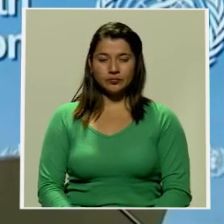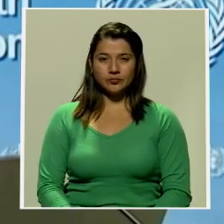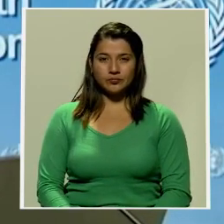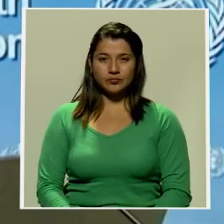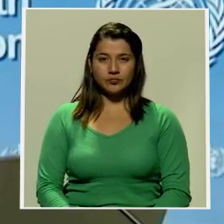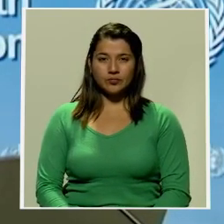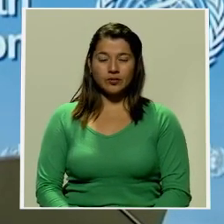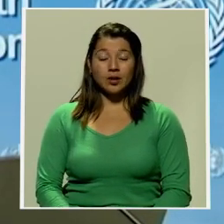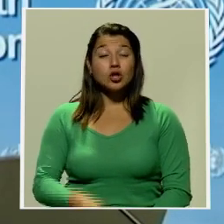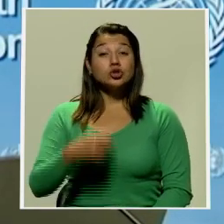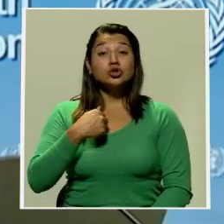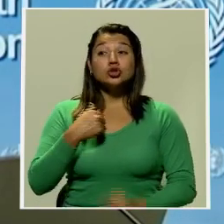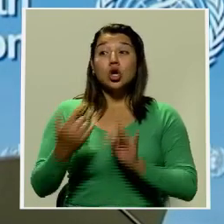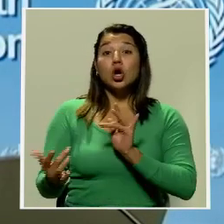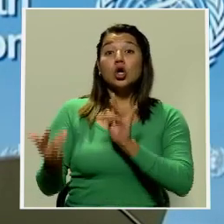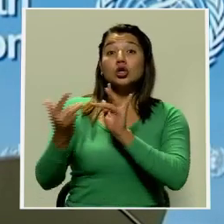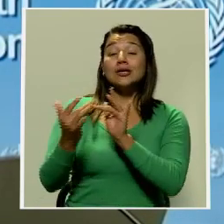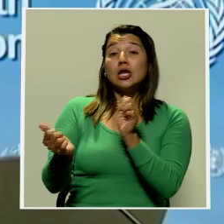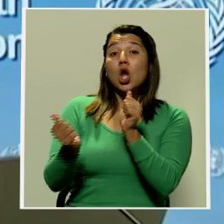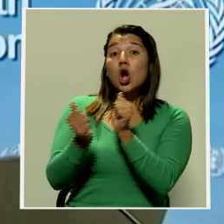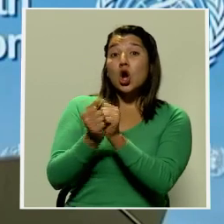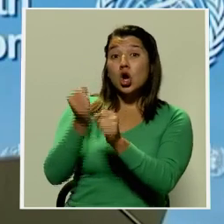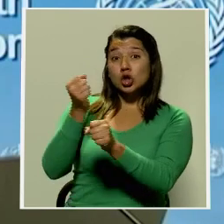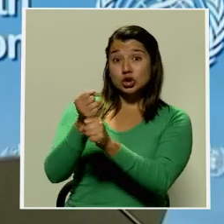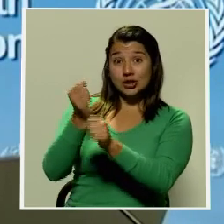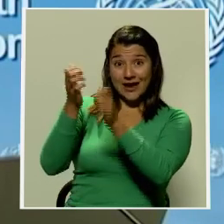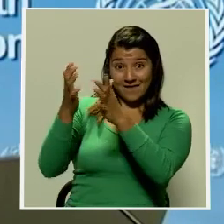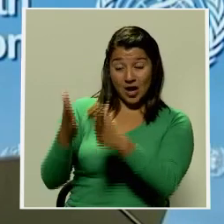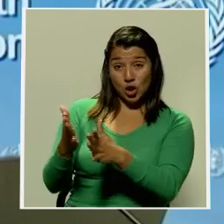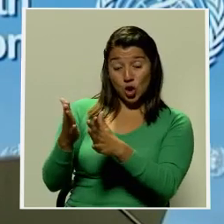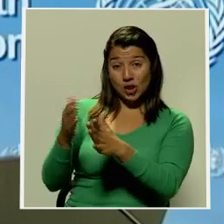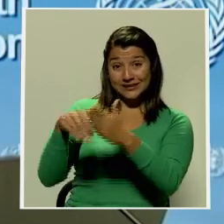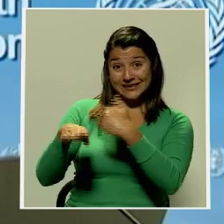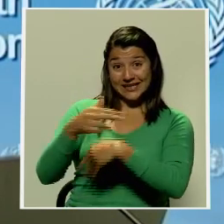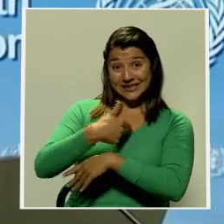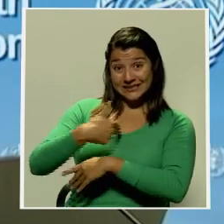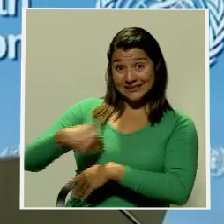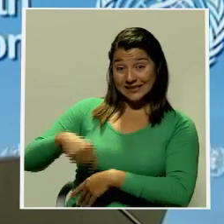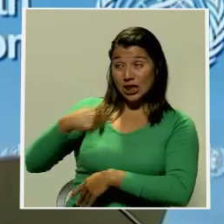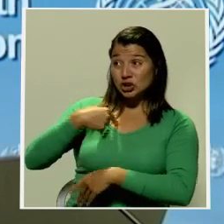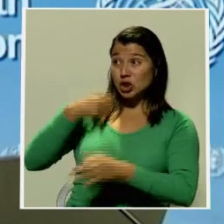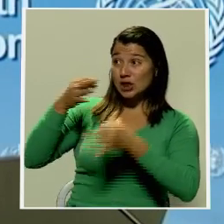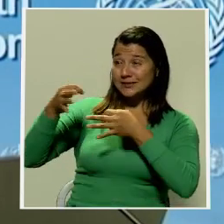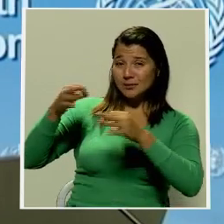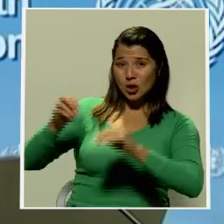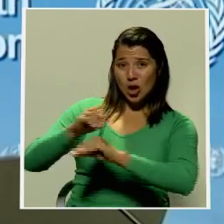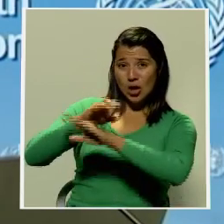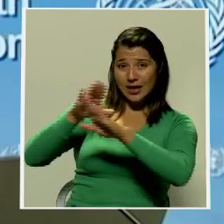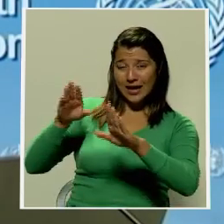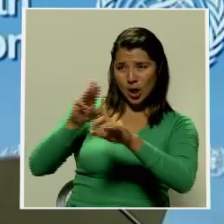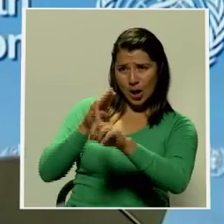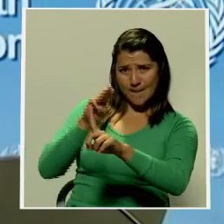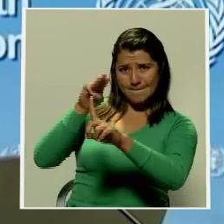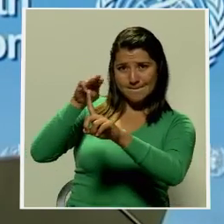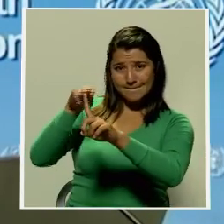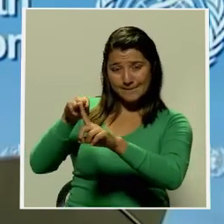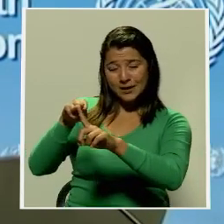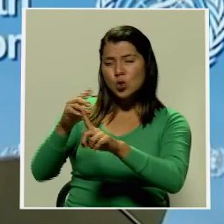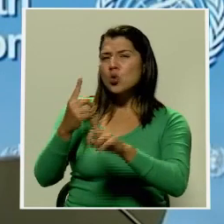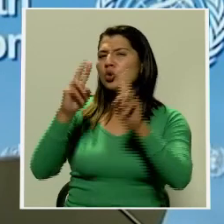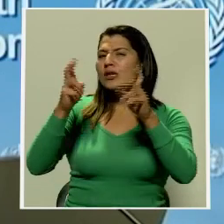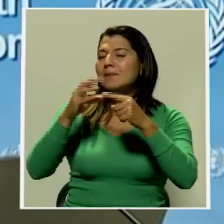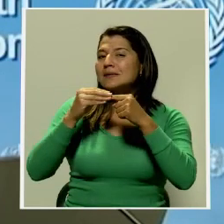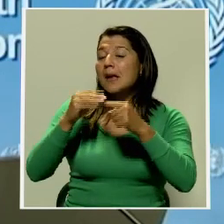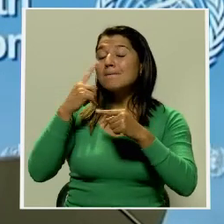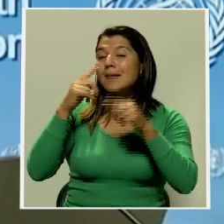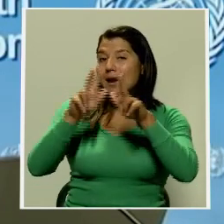He estado en contacto con altos funcionarios chinos y una vez más les dejé claro que la misión es una prioridad para la OMS y el equipo